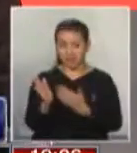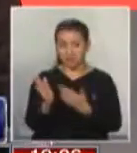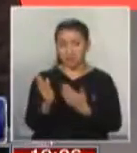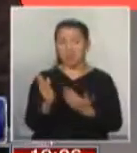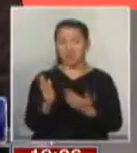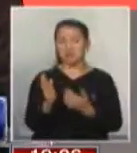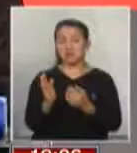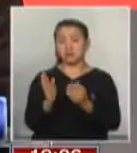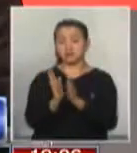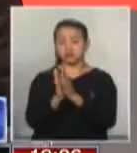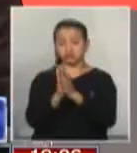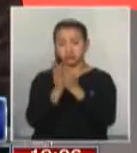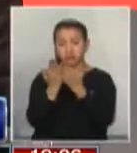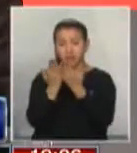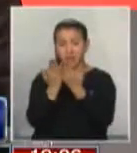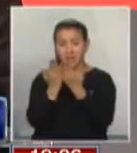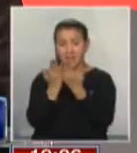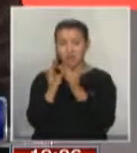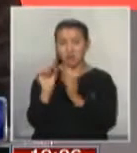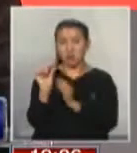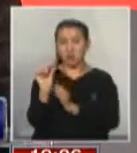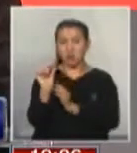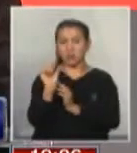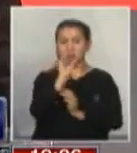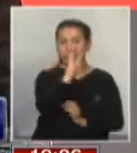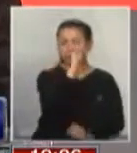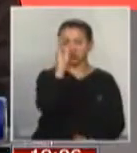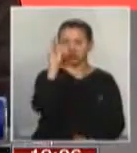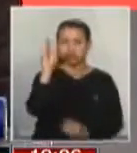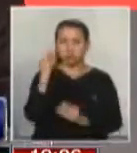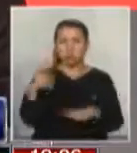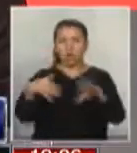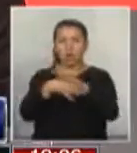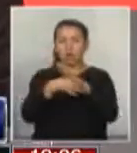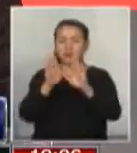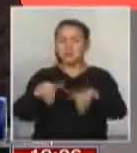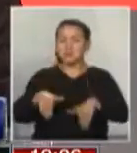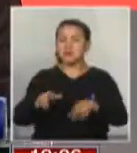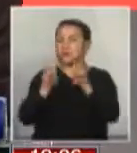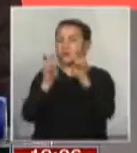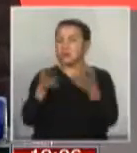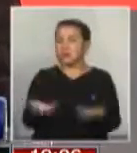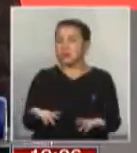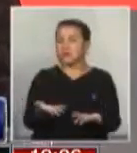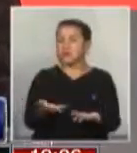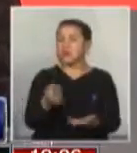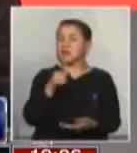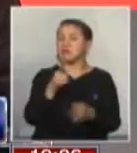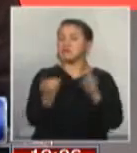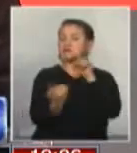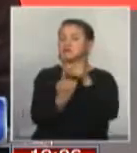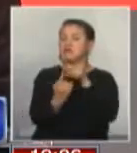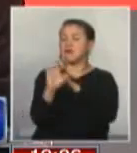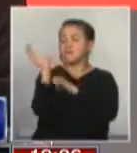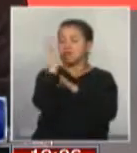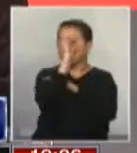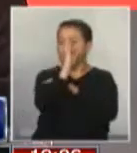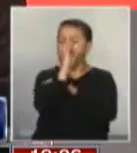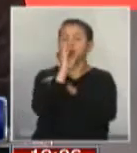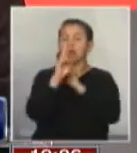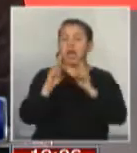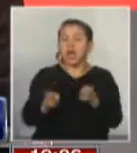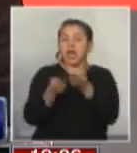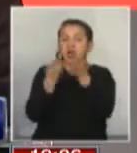novelas forman una gran novela y esa gran novela es una especie de búsqueda reconstitución